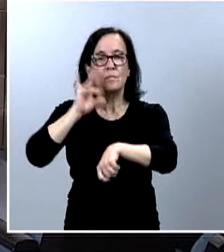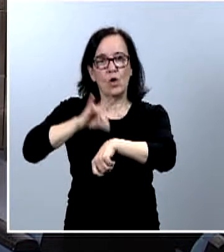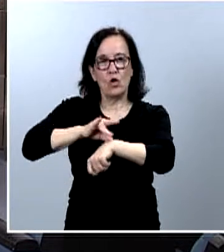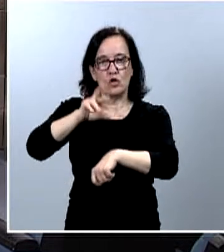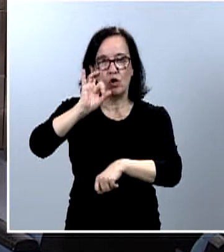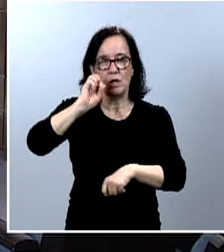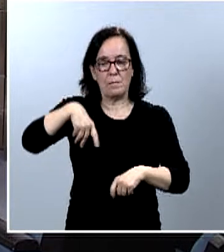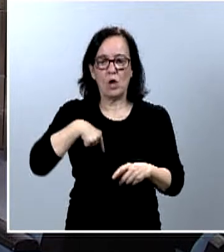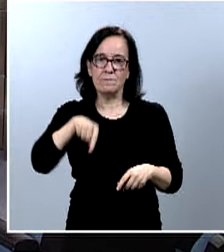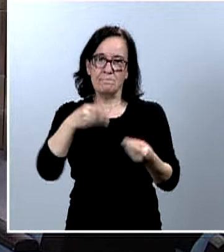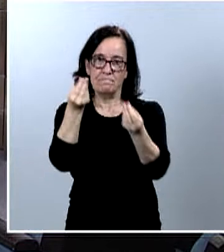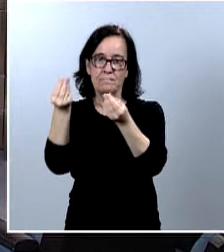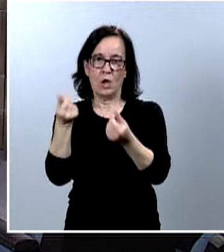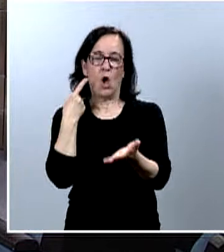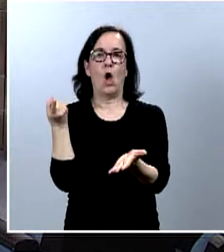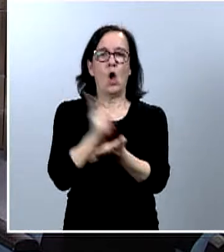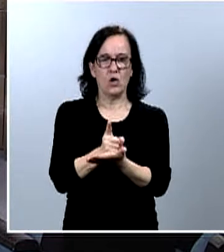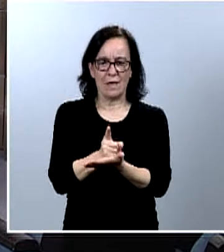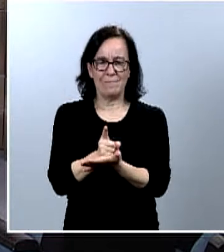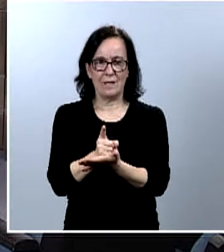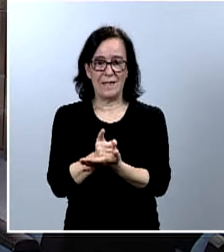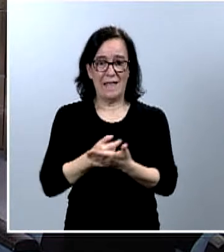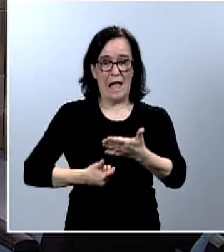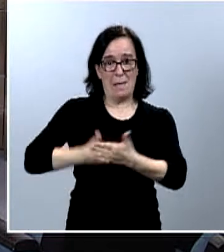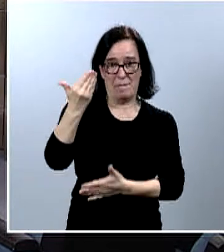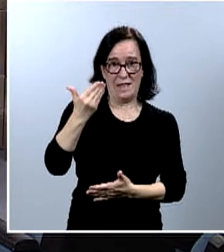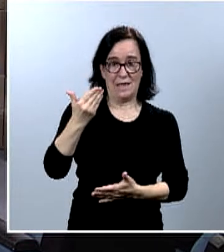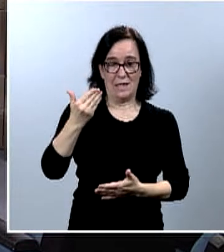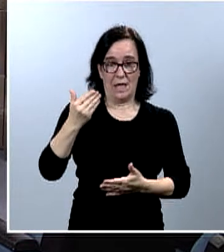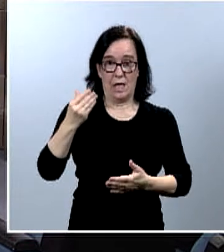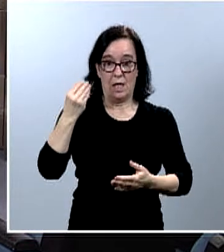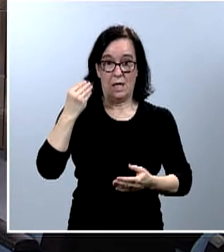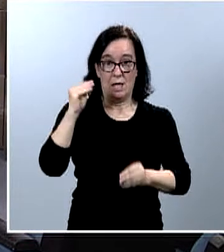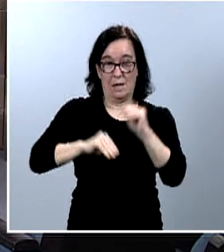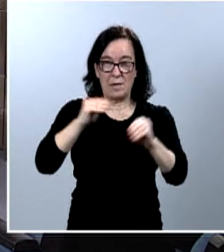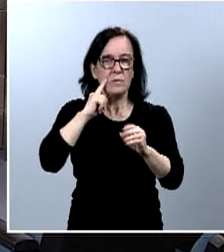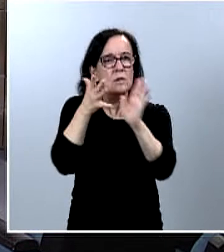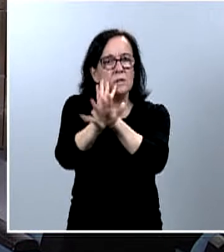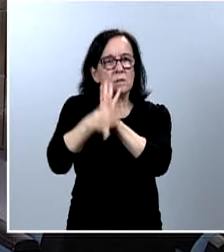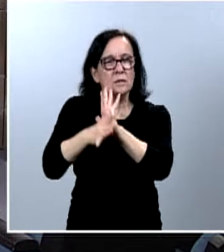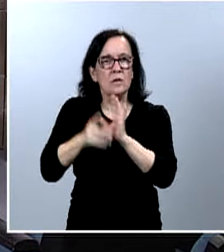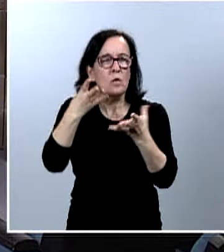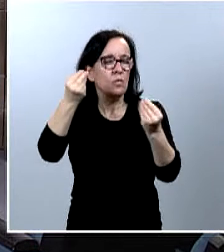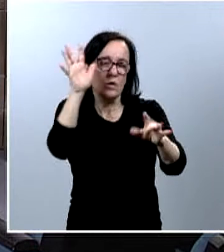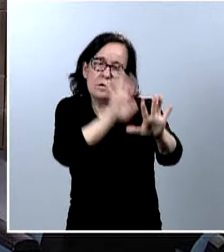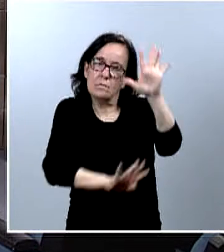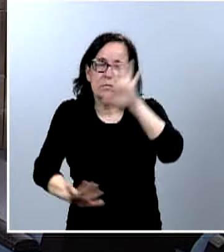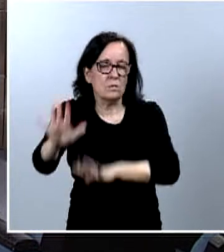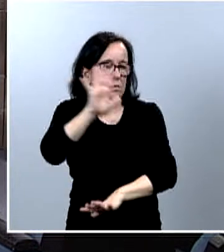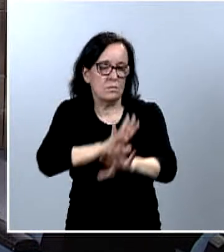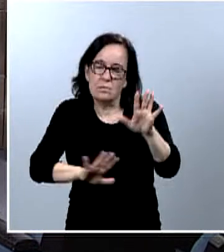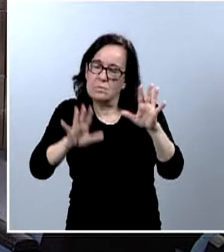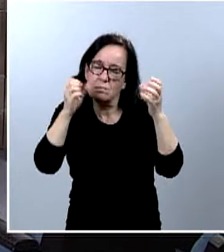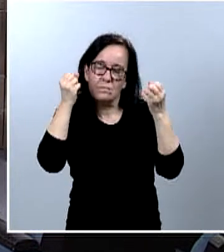es que de nuevo hay, entre la prensa que pregunta y a pesar de las explicaciones que ha ofrecido, mucho lío con los datos.